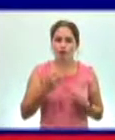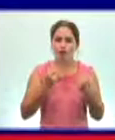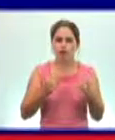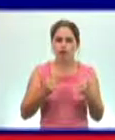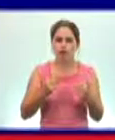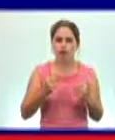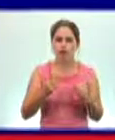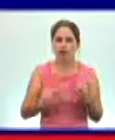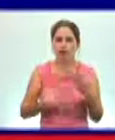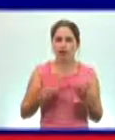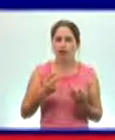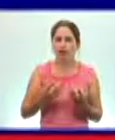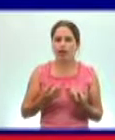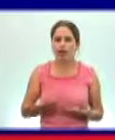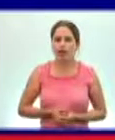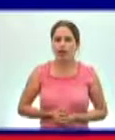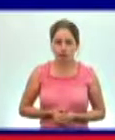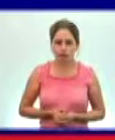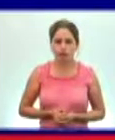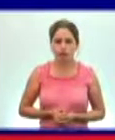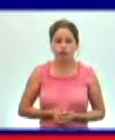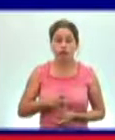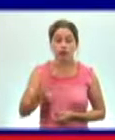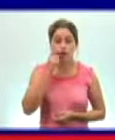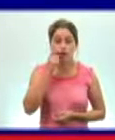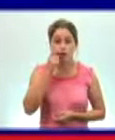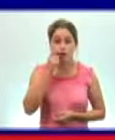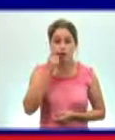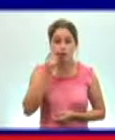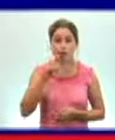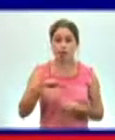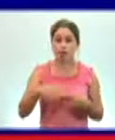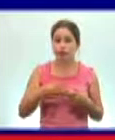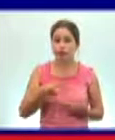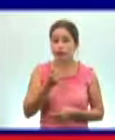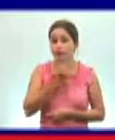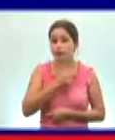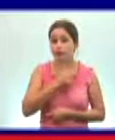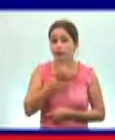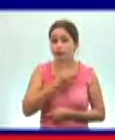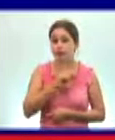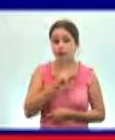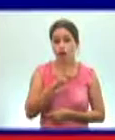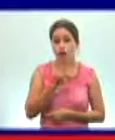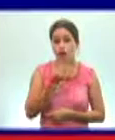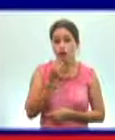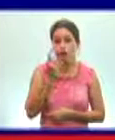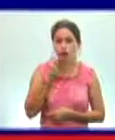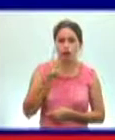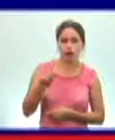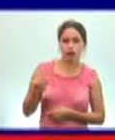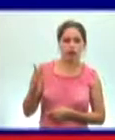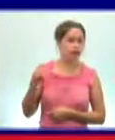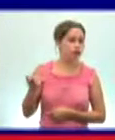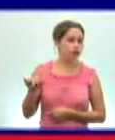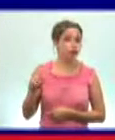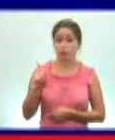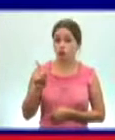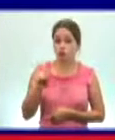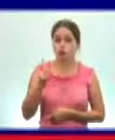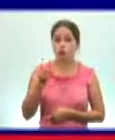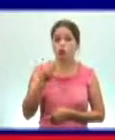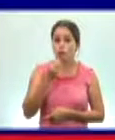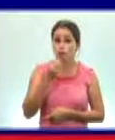estaban en el hombre, pues sencillamente no pudo pasar desapercibido y no pudo sentir dolor